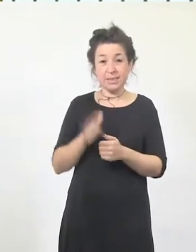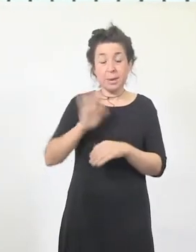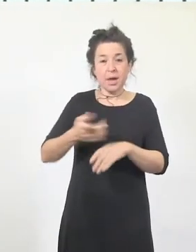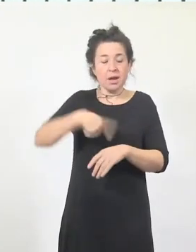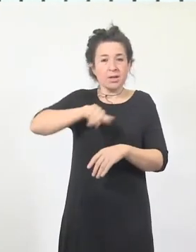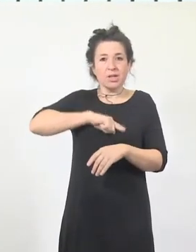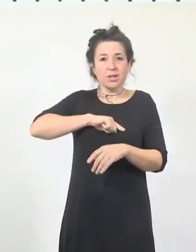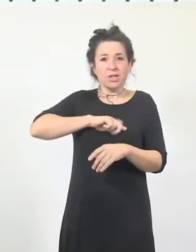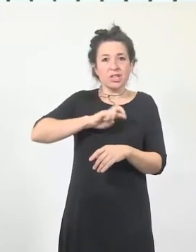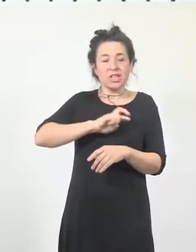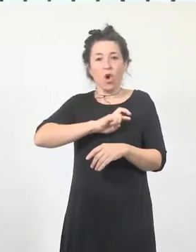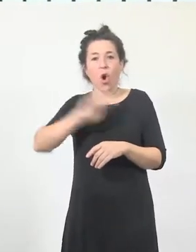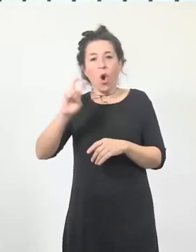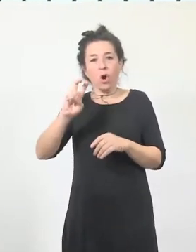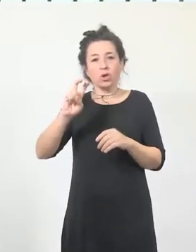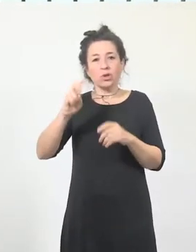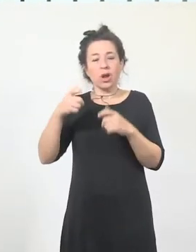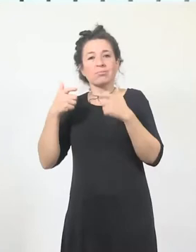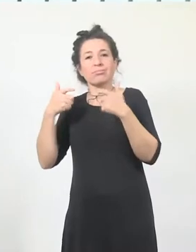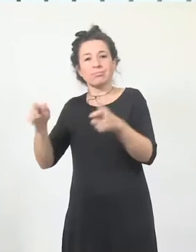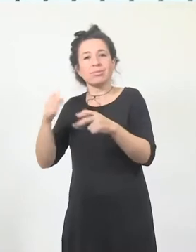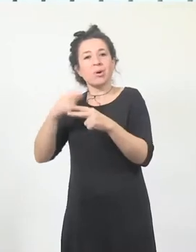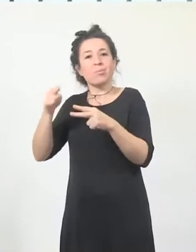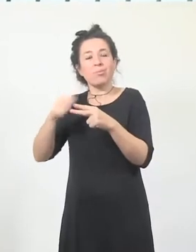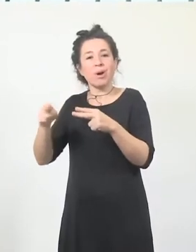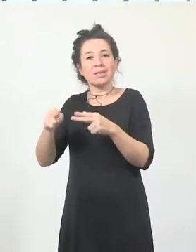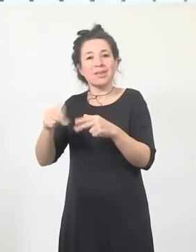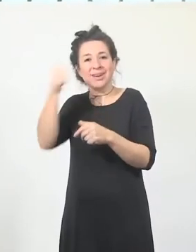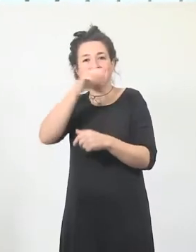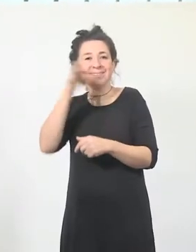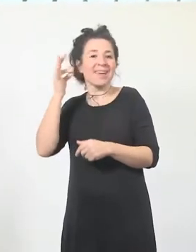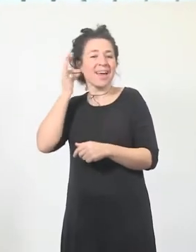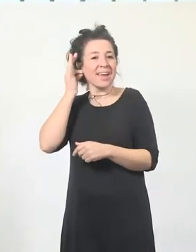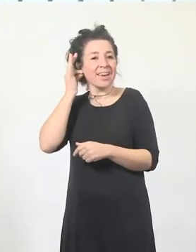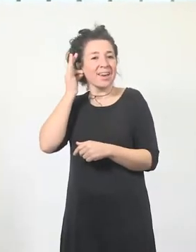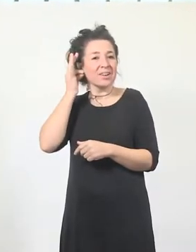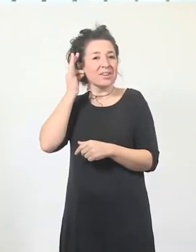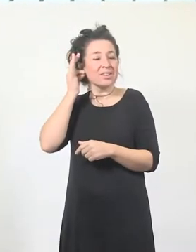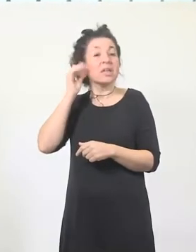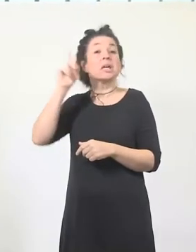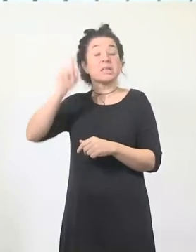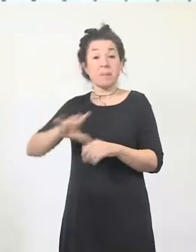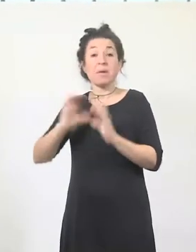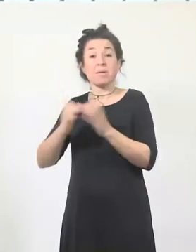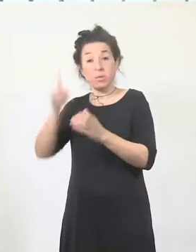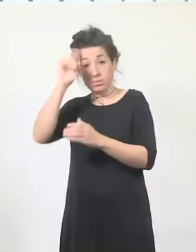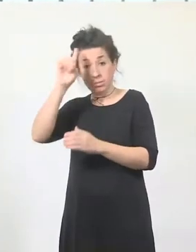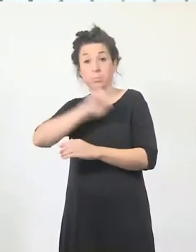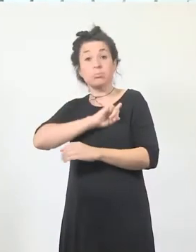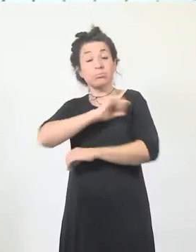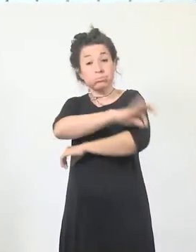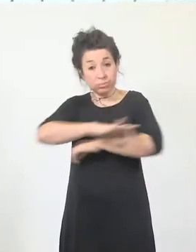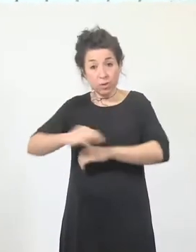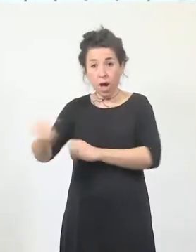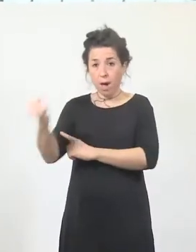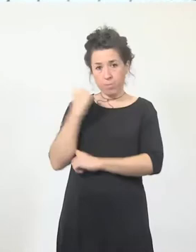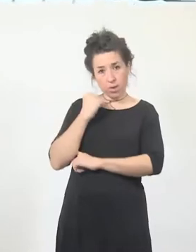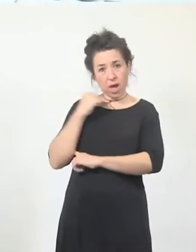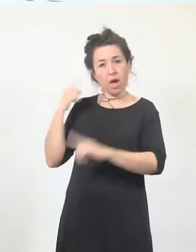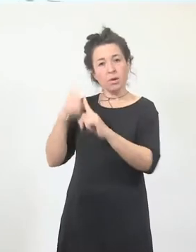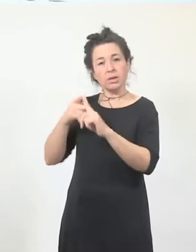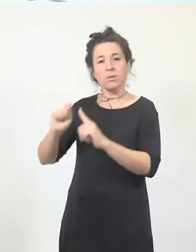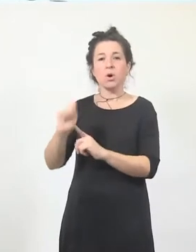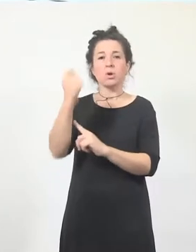dimensión de esas políticas de género que nos está apoyando también el Polisario para conseguirlo.